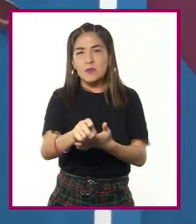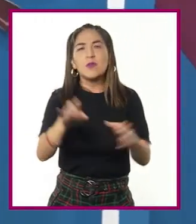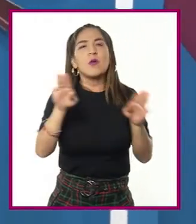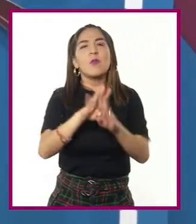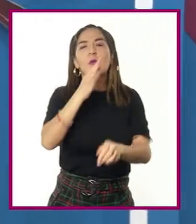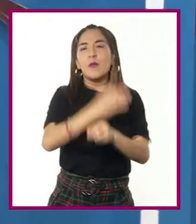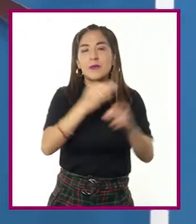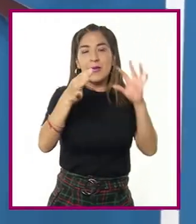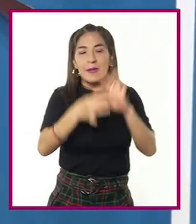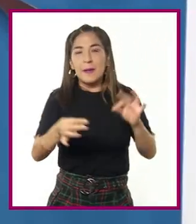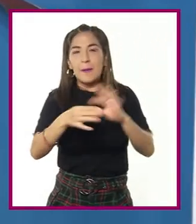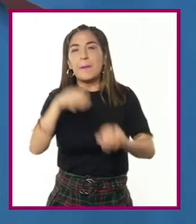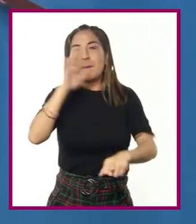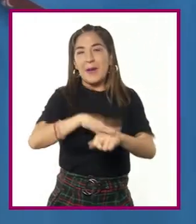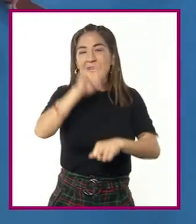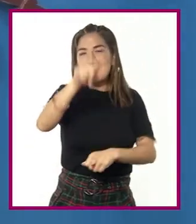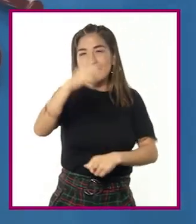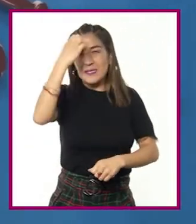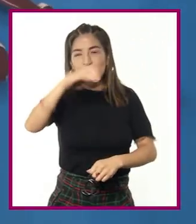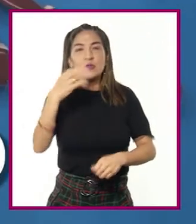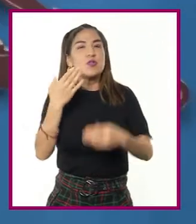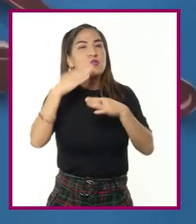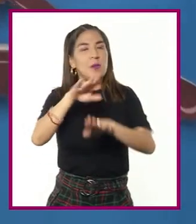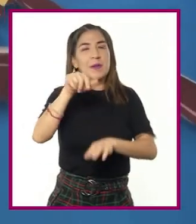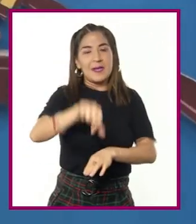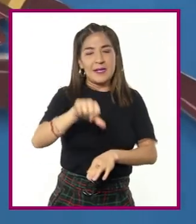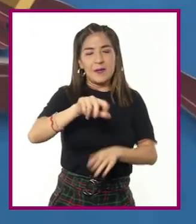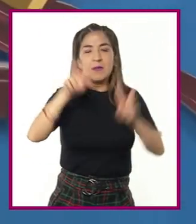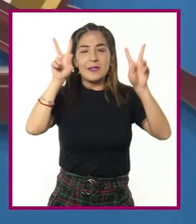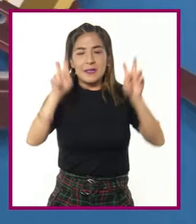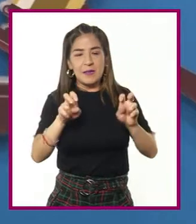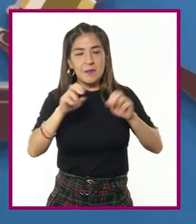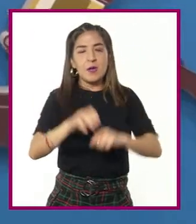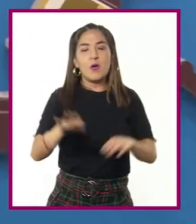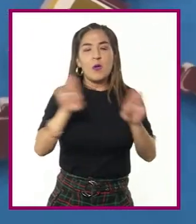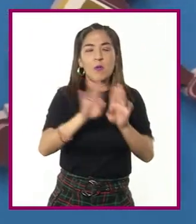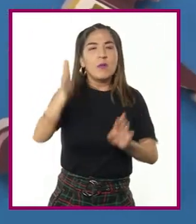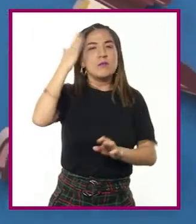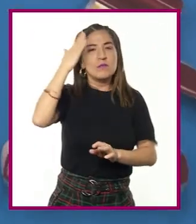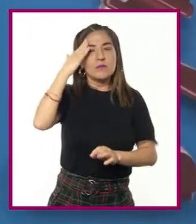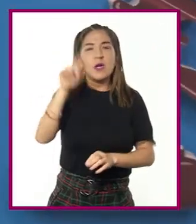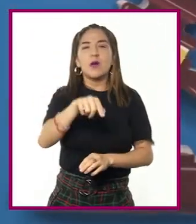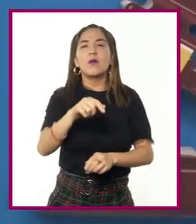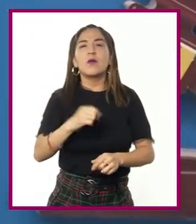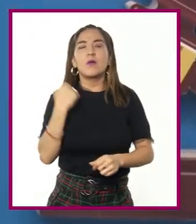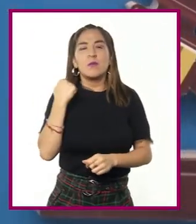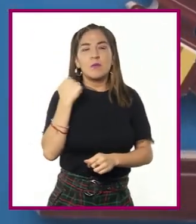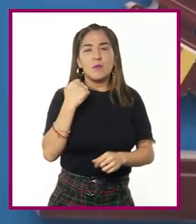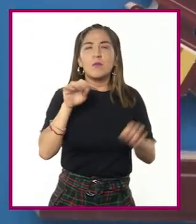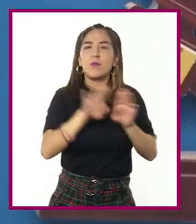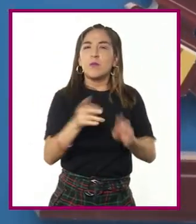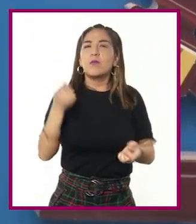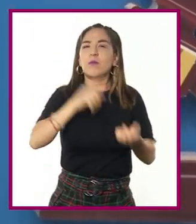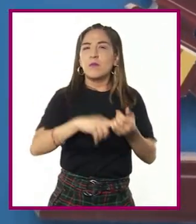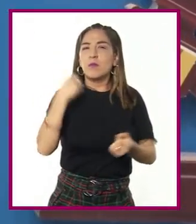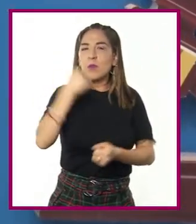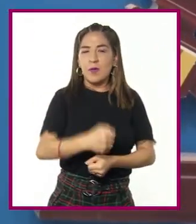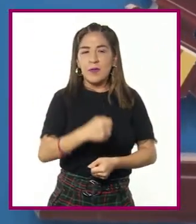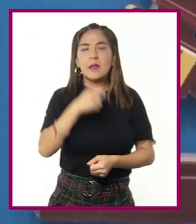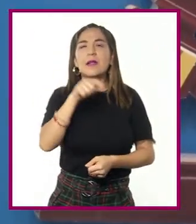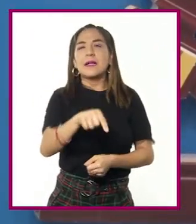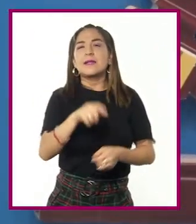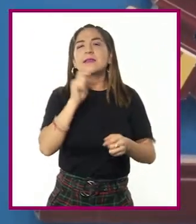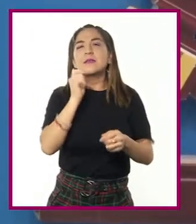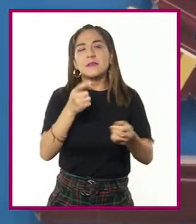ampliar nuestro conocimiento sobre el tema de la autoridad y el poder público, veamos y escuchemos la entrevista realizada por